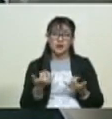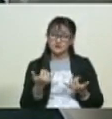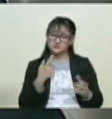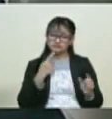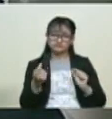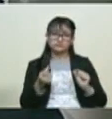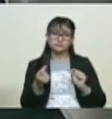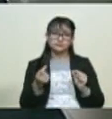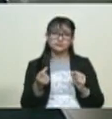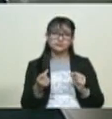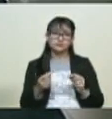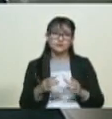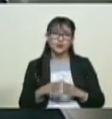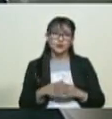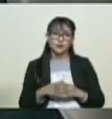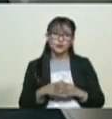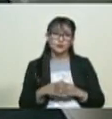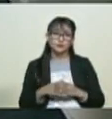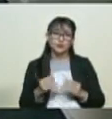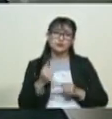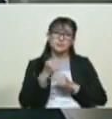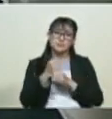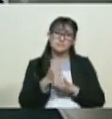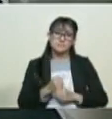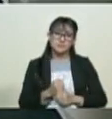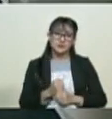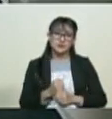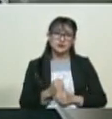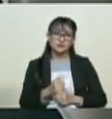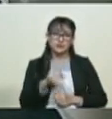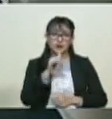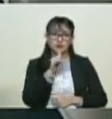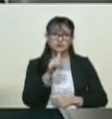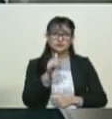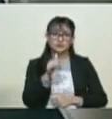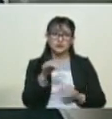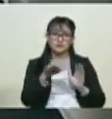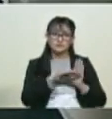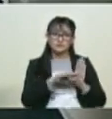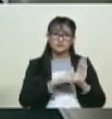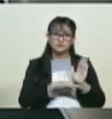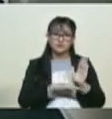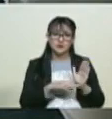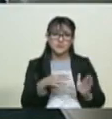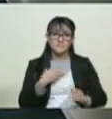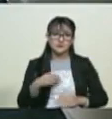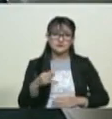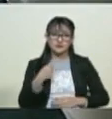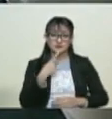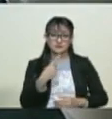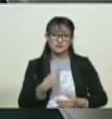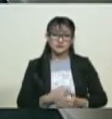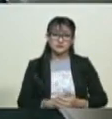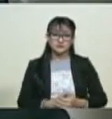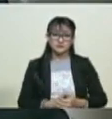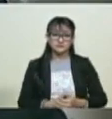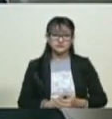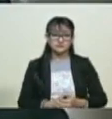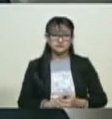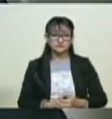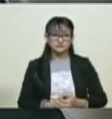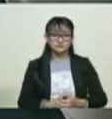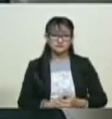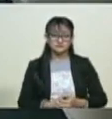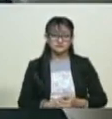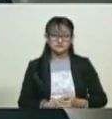creo que todos estamos esperando una anunciada medida es que el presidente va a decir de todas maneras